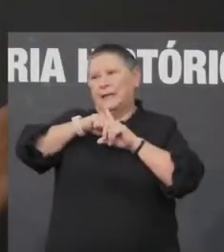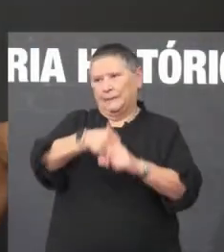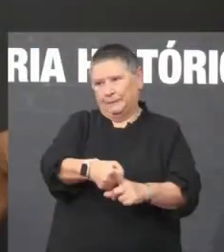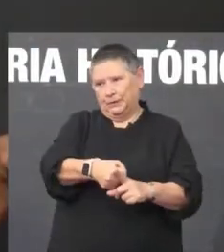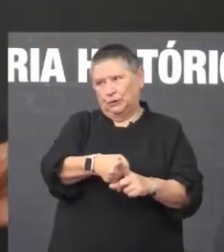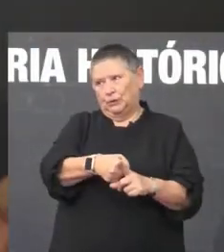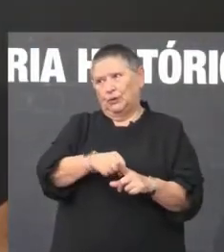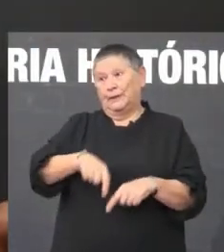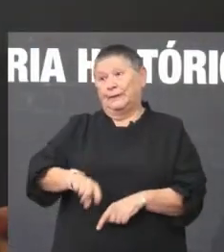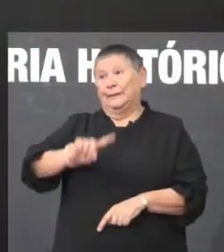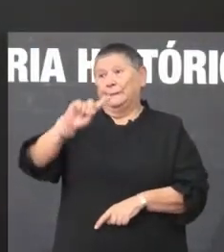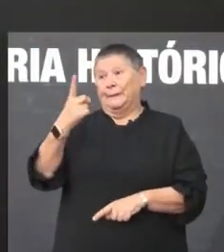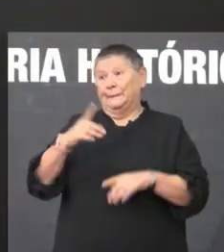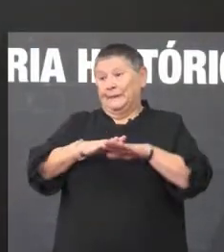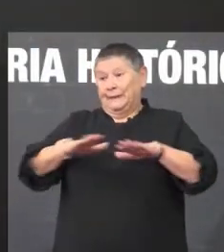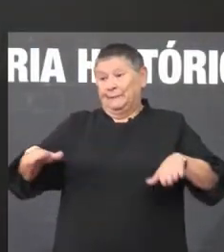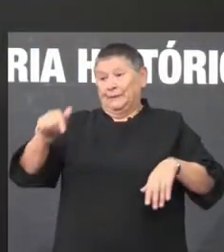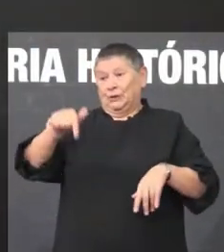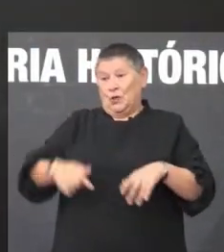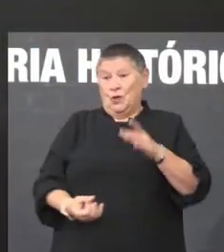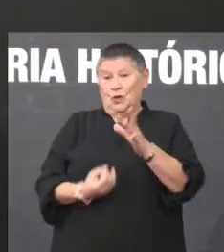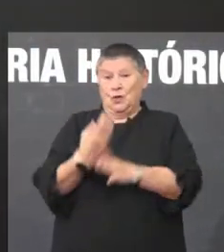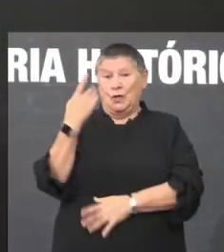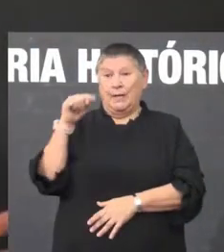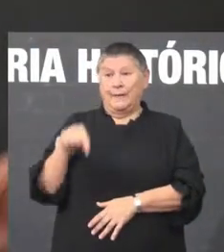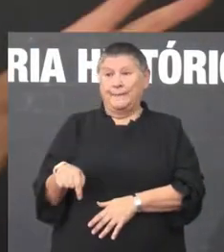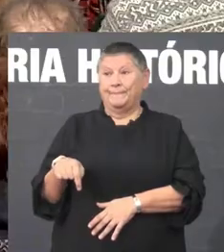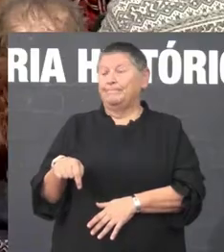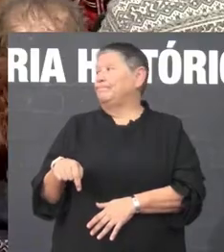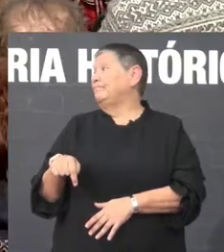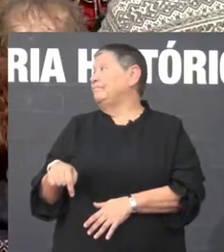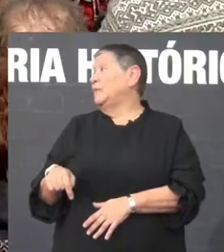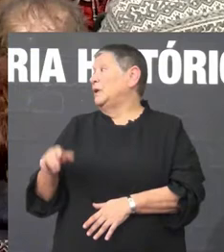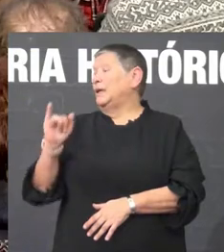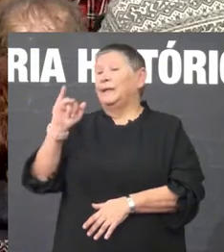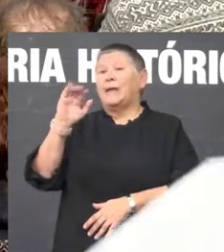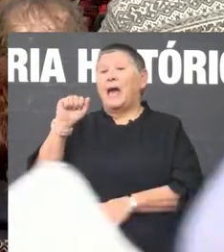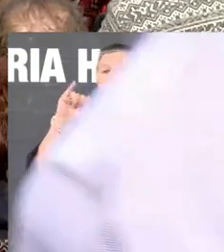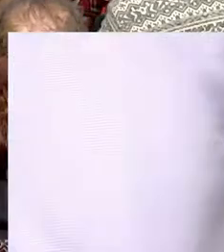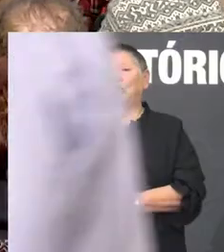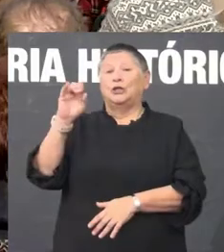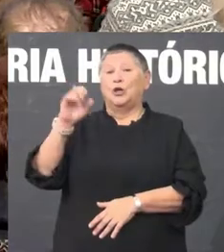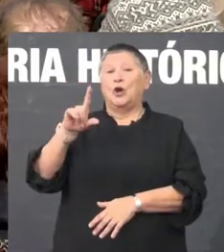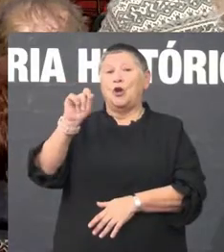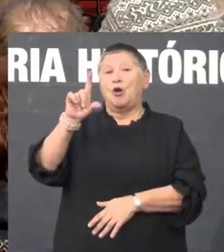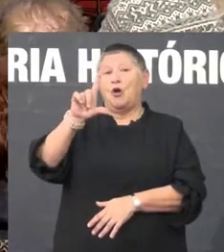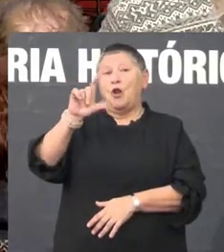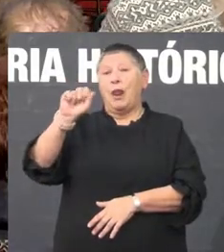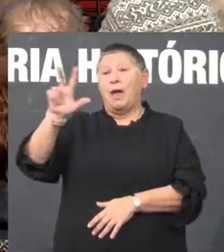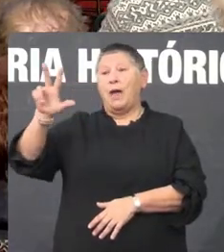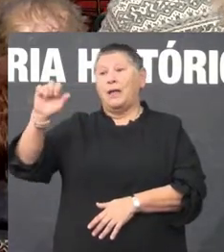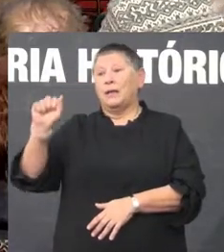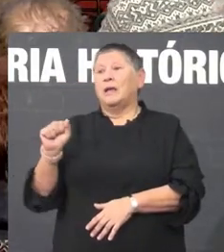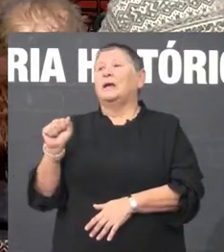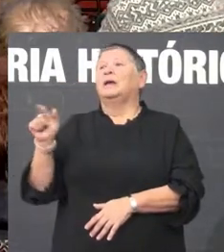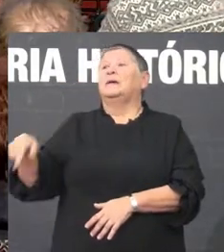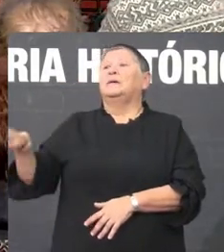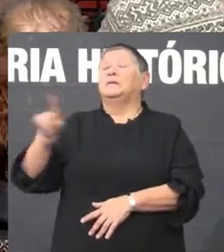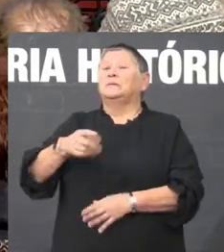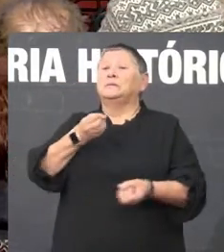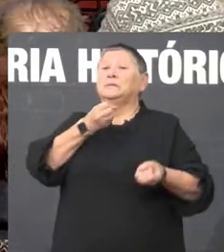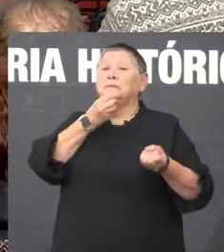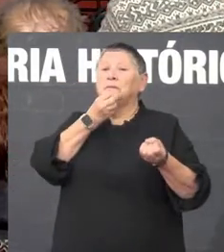Nesta primeira mesa da xornada de hoxe, pois temos aquí a Aitor Esteban, a Olalla Rodil e a Joan Tardá, que nos van